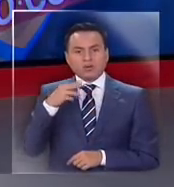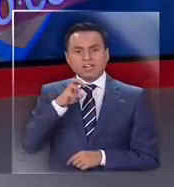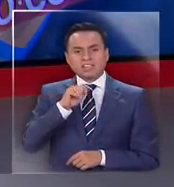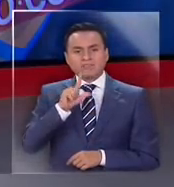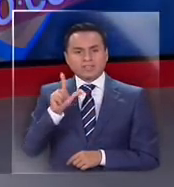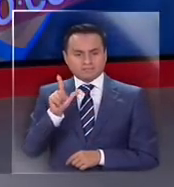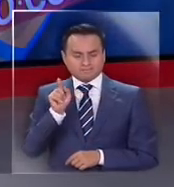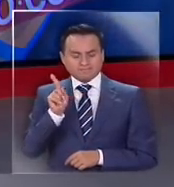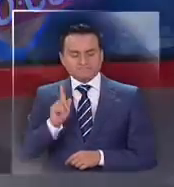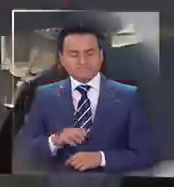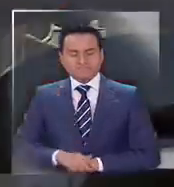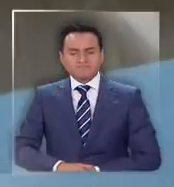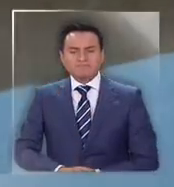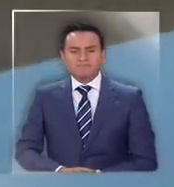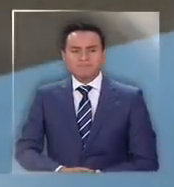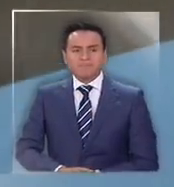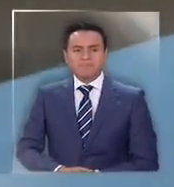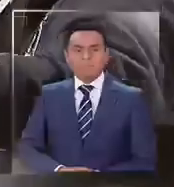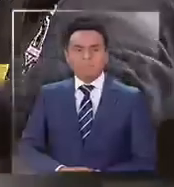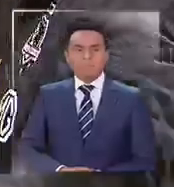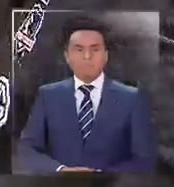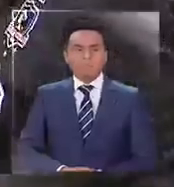Mosa.